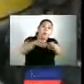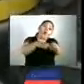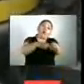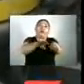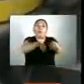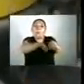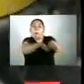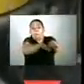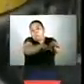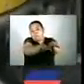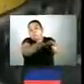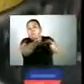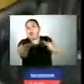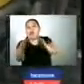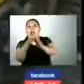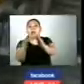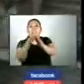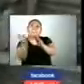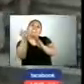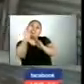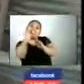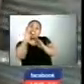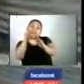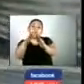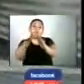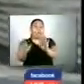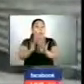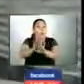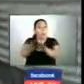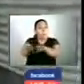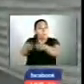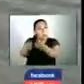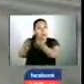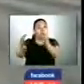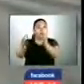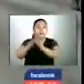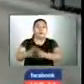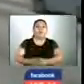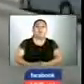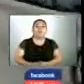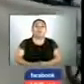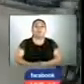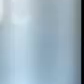fue a impactar con una vivienda de láminas. Solo hubo daños materiales.